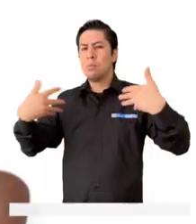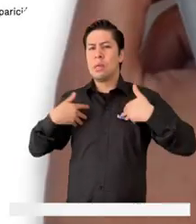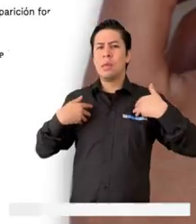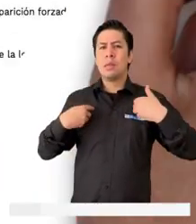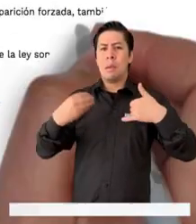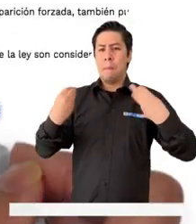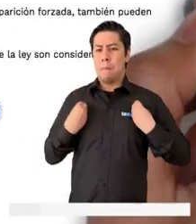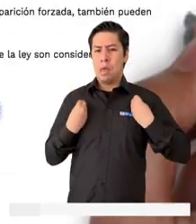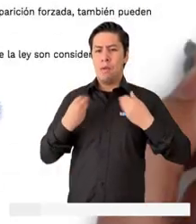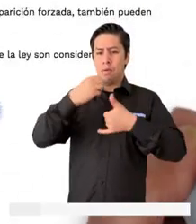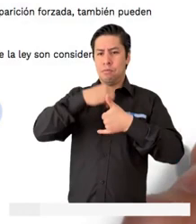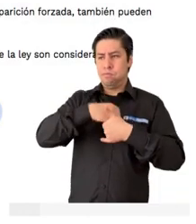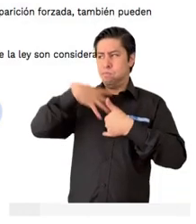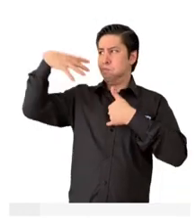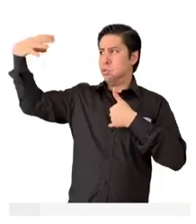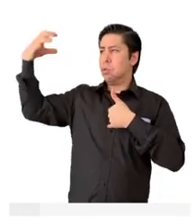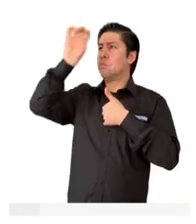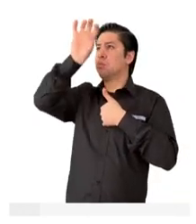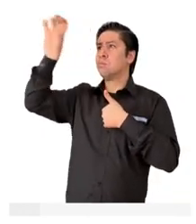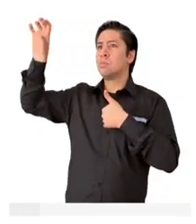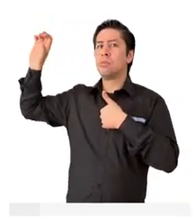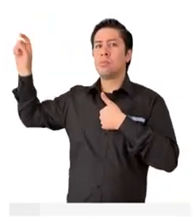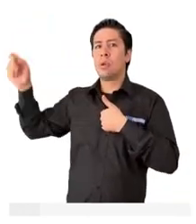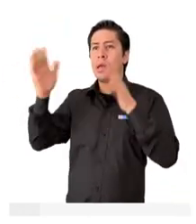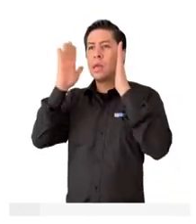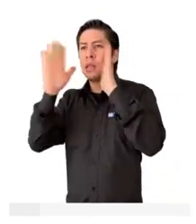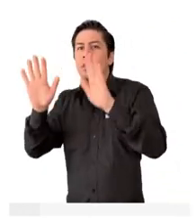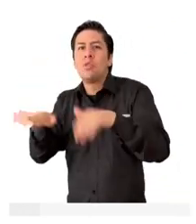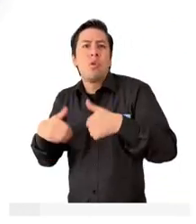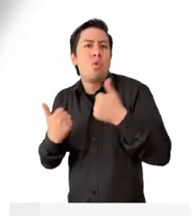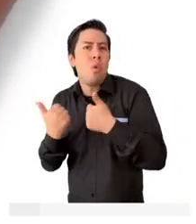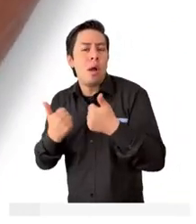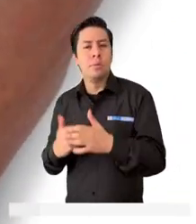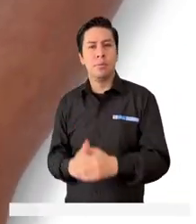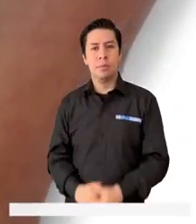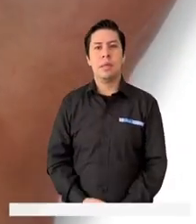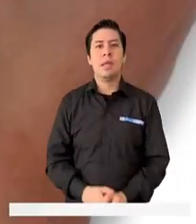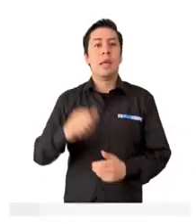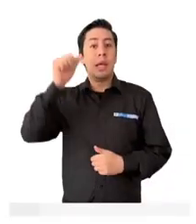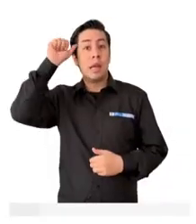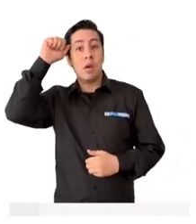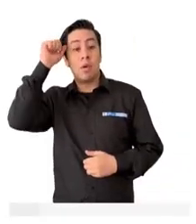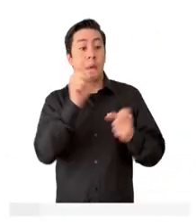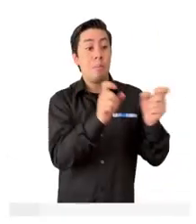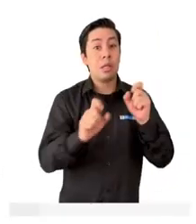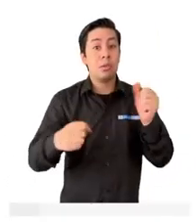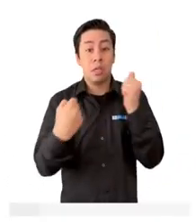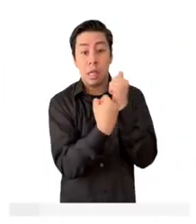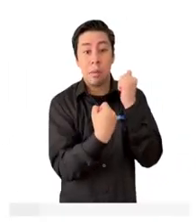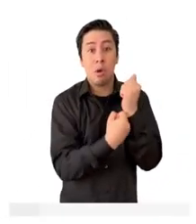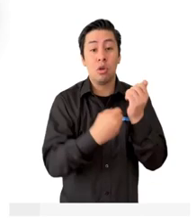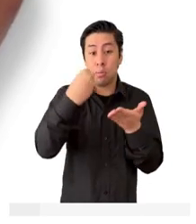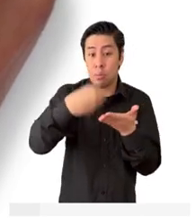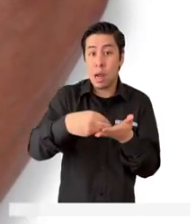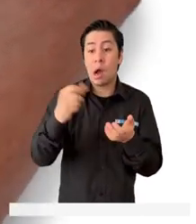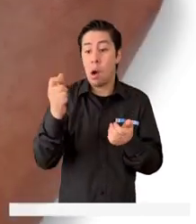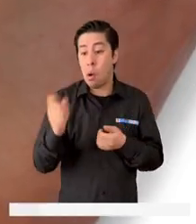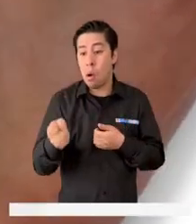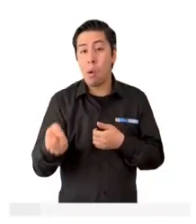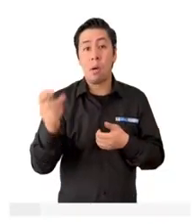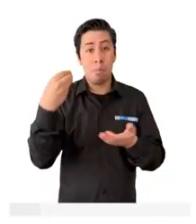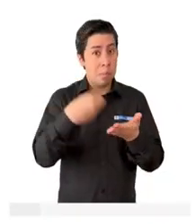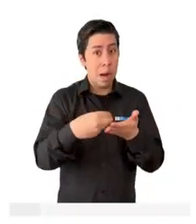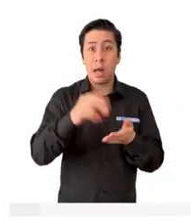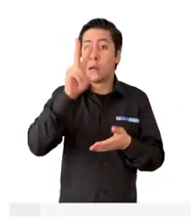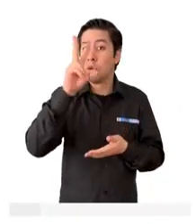víctimas en el exterior y conocer sus diferentes canales de atención. Recuerde que no se requiere de intermediarios ni abogados para acceder a